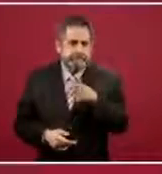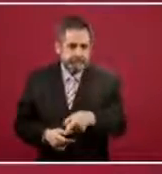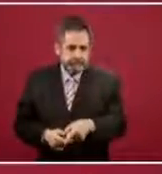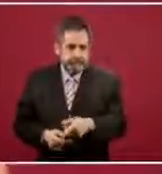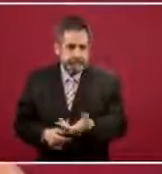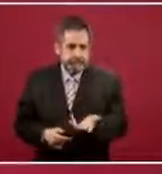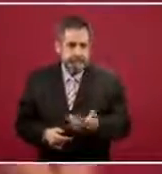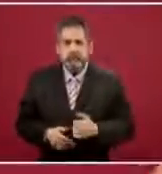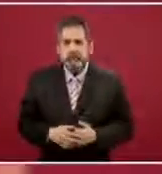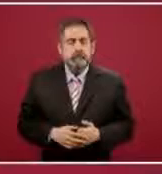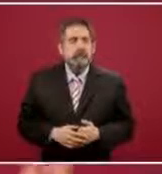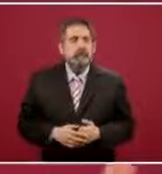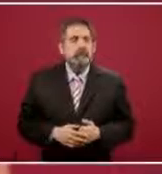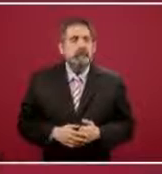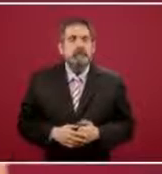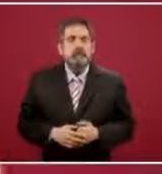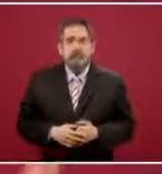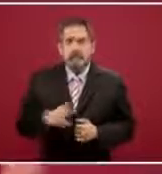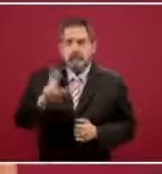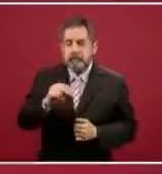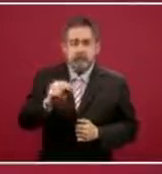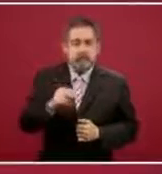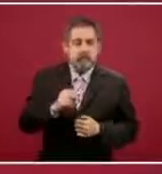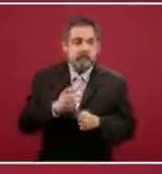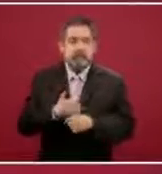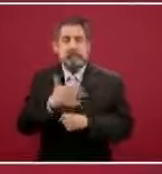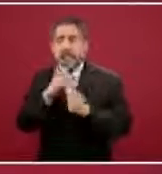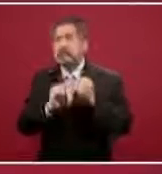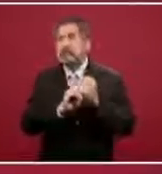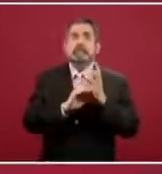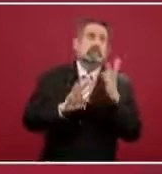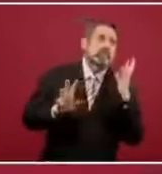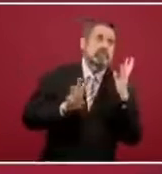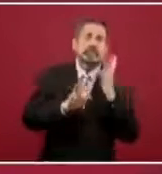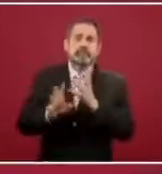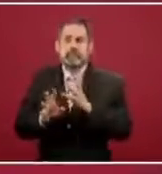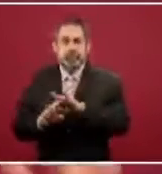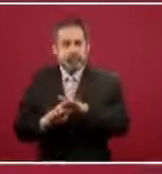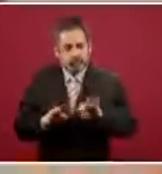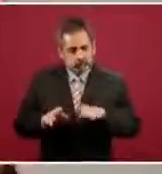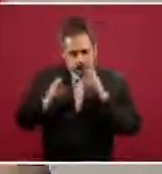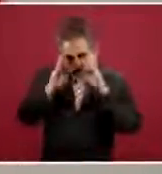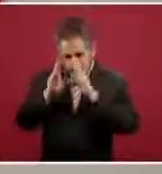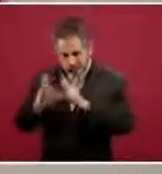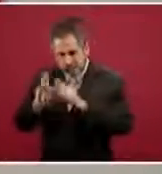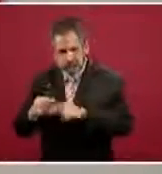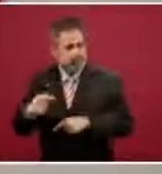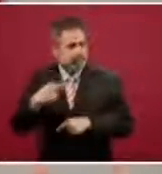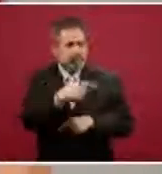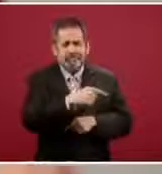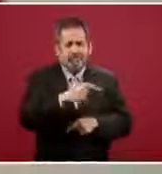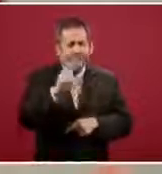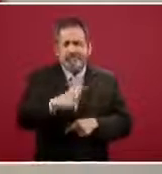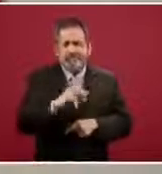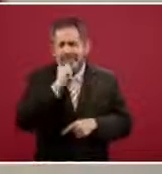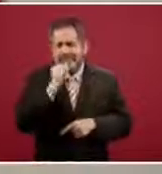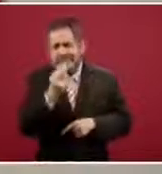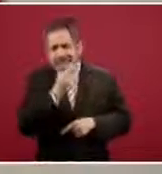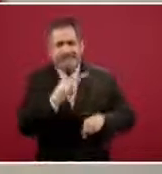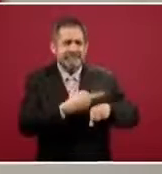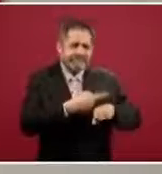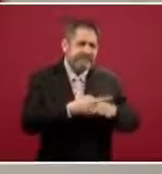no se obstaculiza la atención de esas personas por personas por otras personas que aunque obviamente